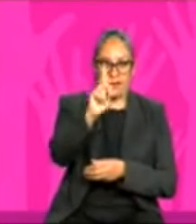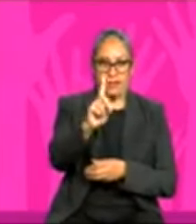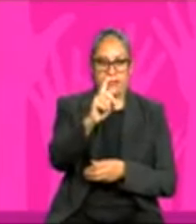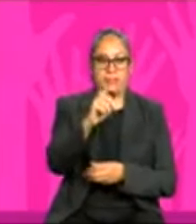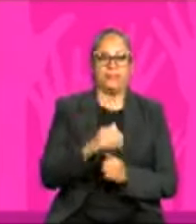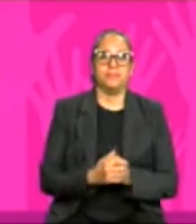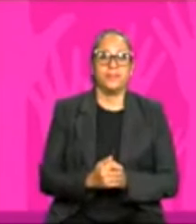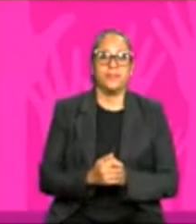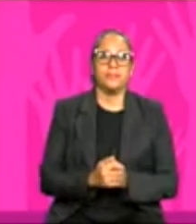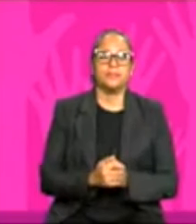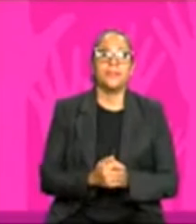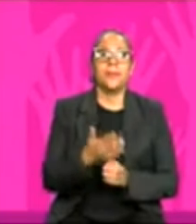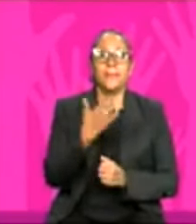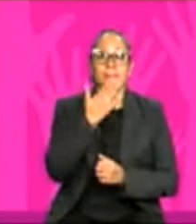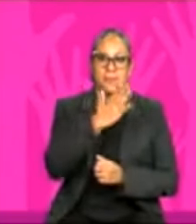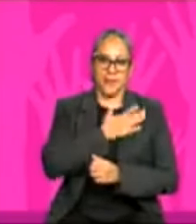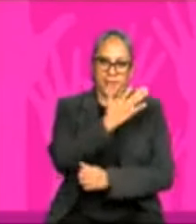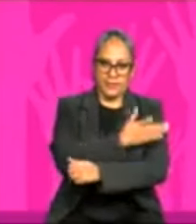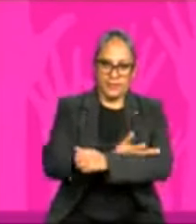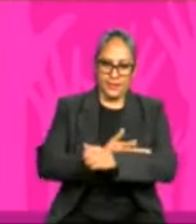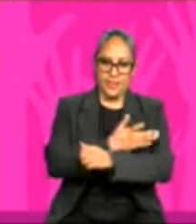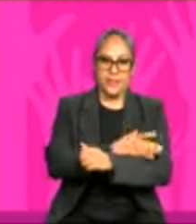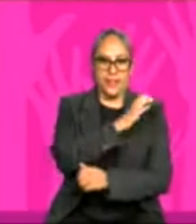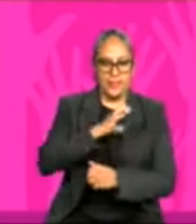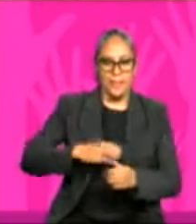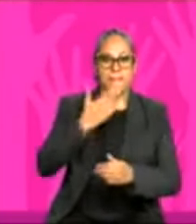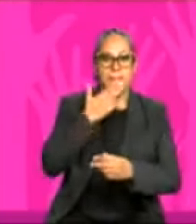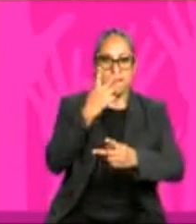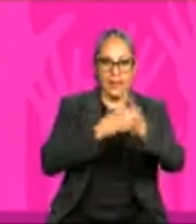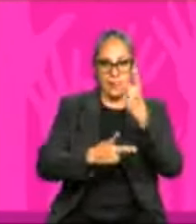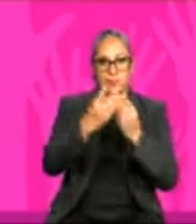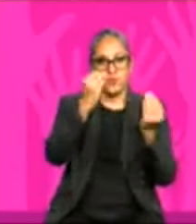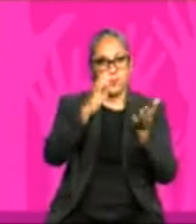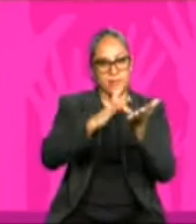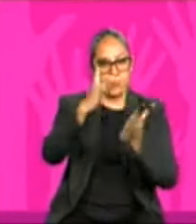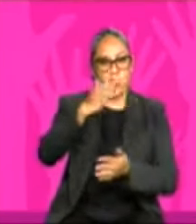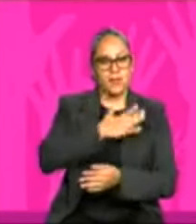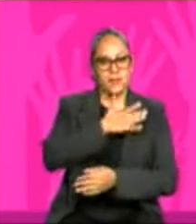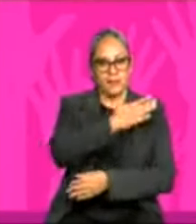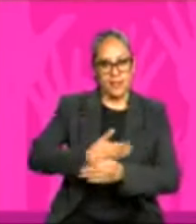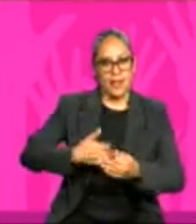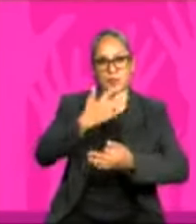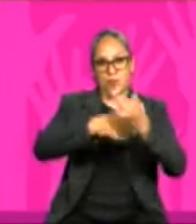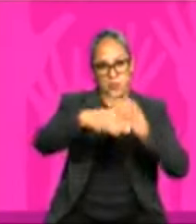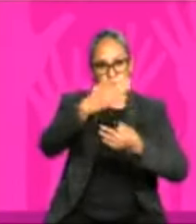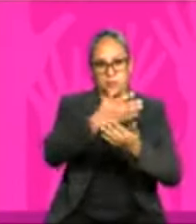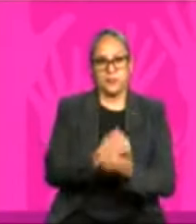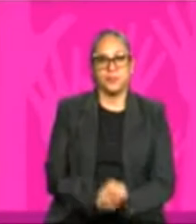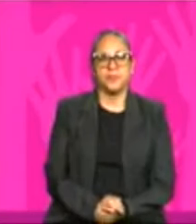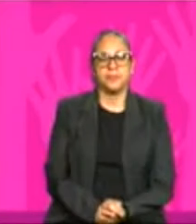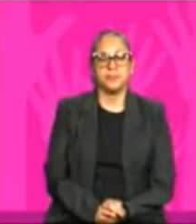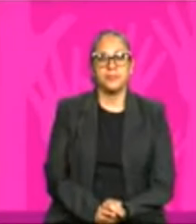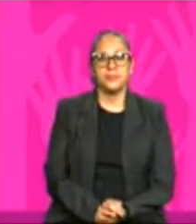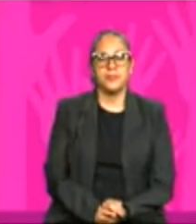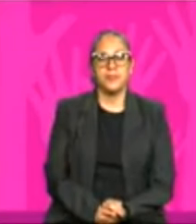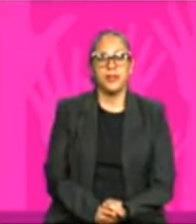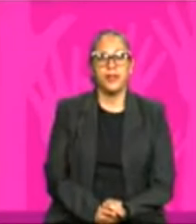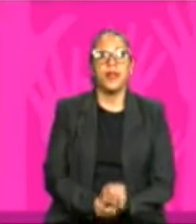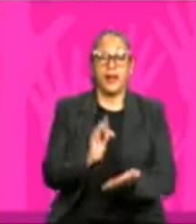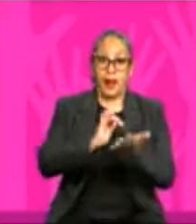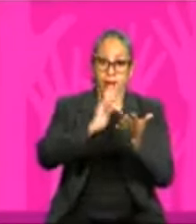Redes Sociales Progresistas. Buenas tardes, candidata, bienvenida. Muchas gracias, buena tarde a todas y a todos. Agradecemos la presencia